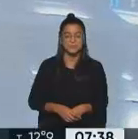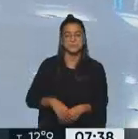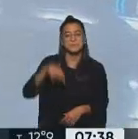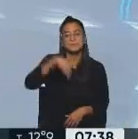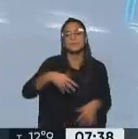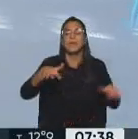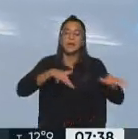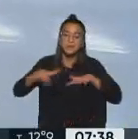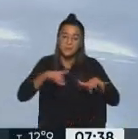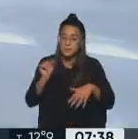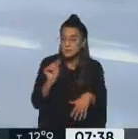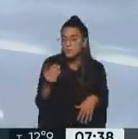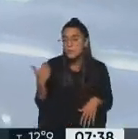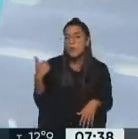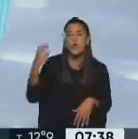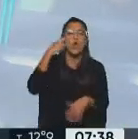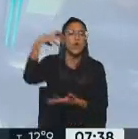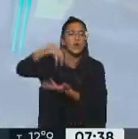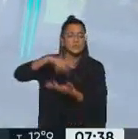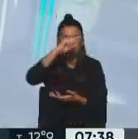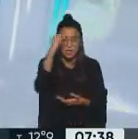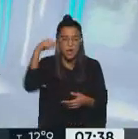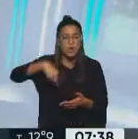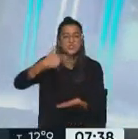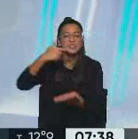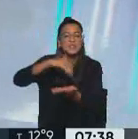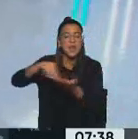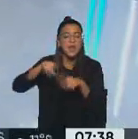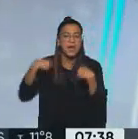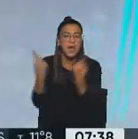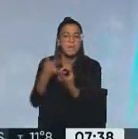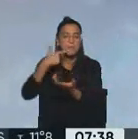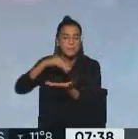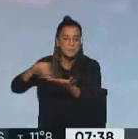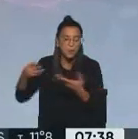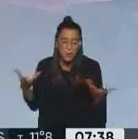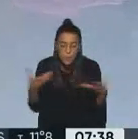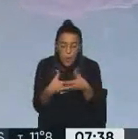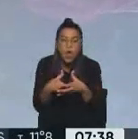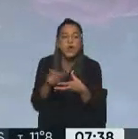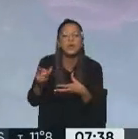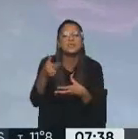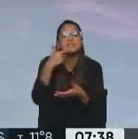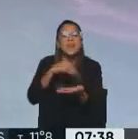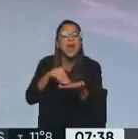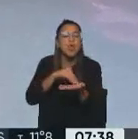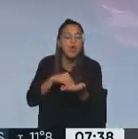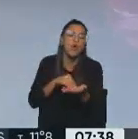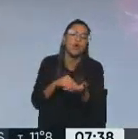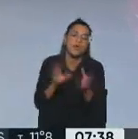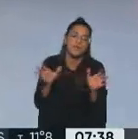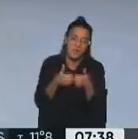Y ahora la actividad en las últimas horas del Congreso de la Nación. Nos vamos al Senado, nos vamos a la Cámara Alta. El interbloque de senadores del Frente de